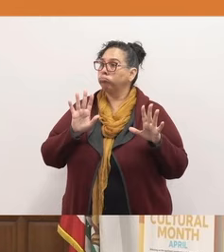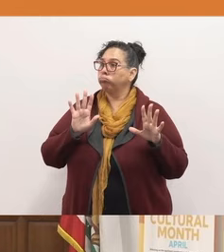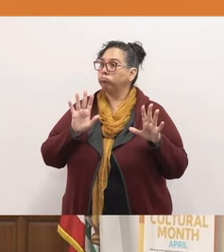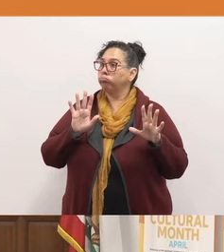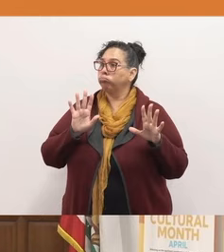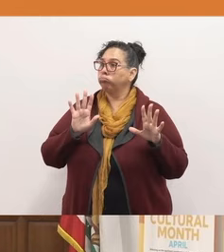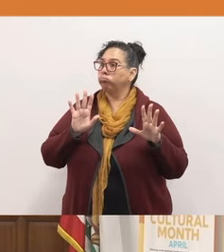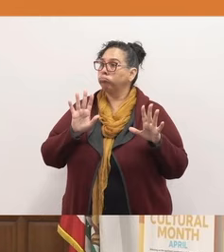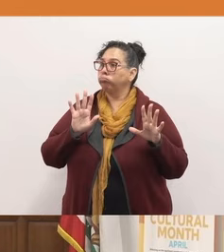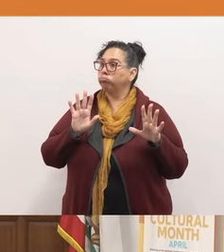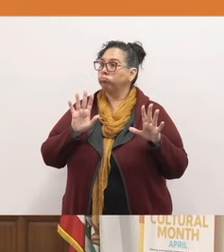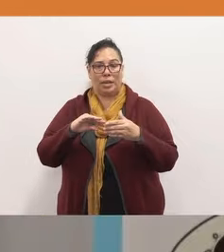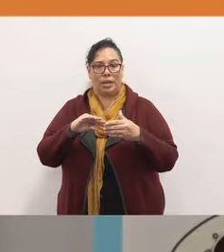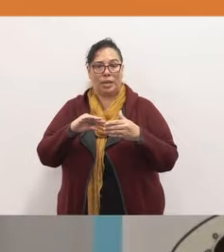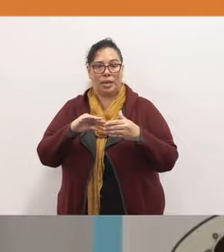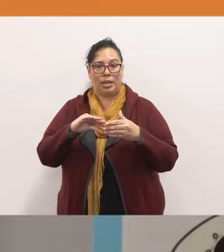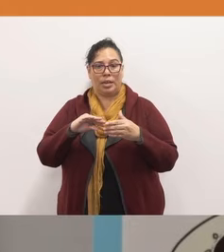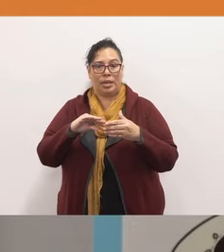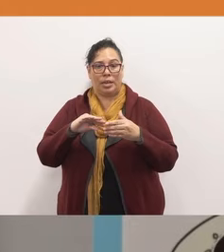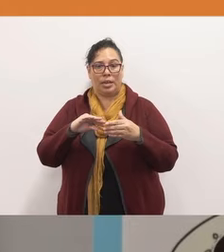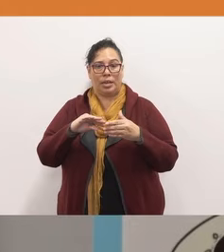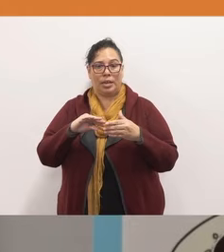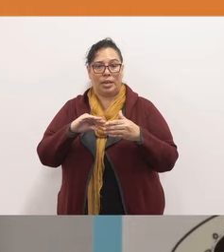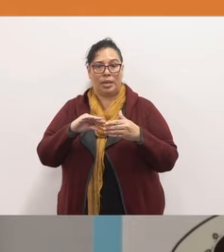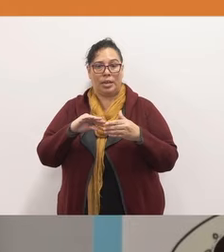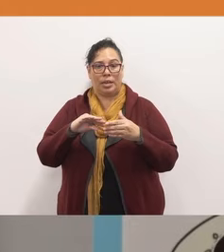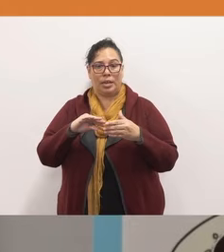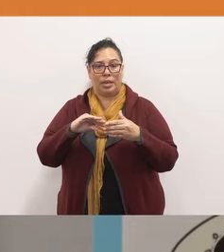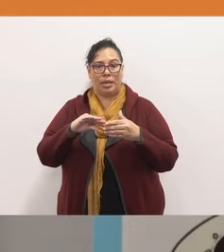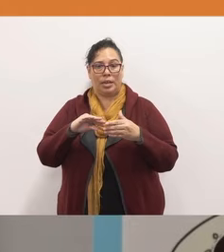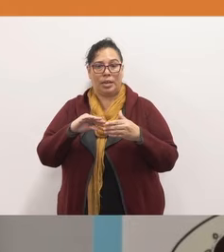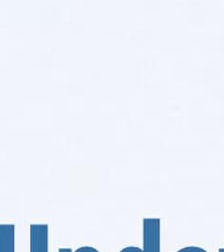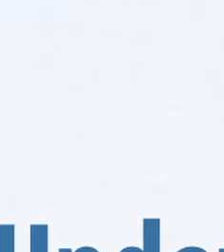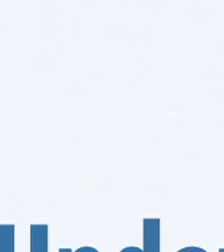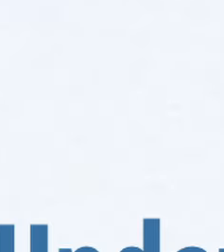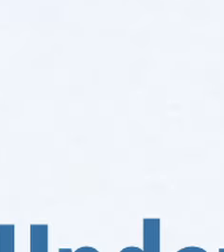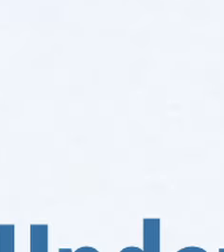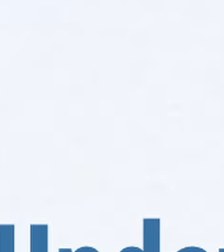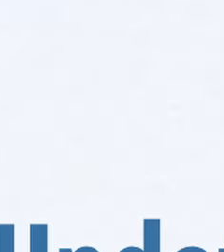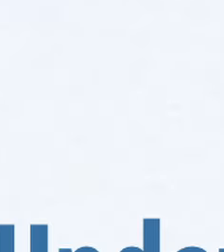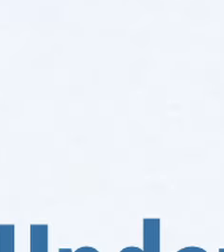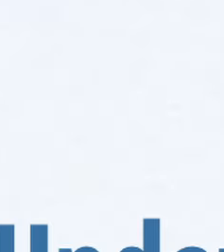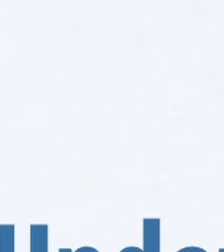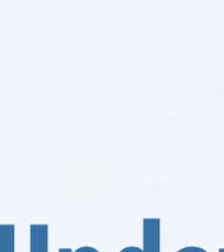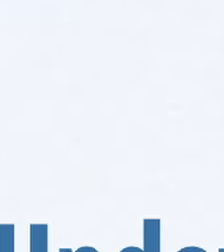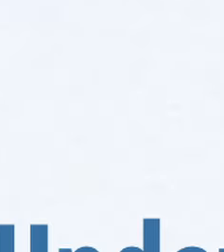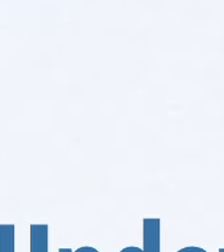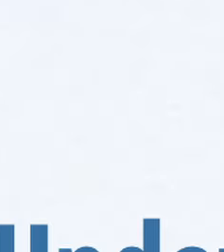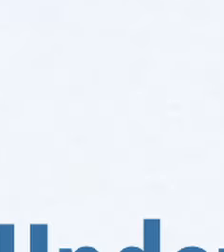asesores de la superintendente y aprobaron el calendario de consentimiento el personal del distrito